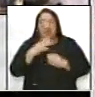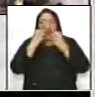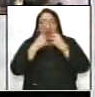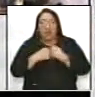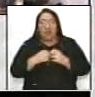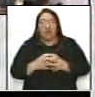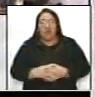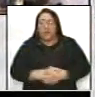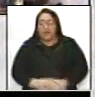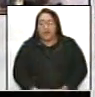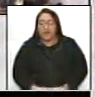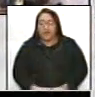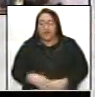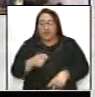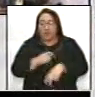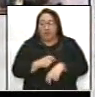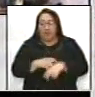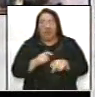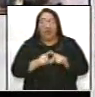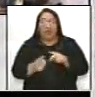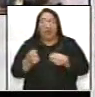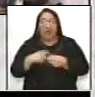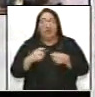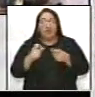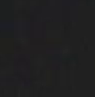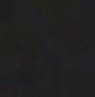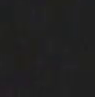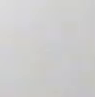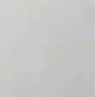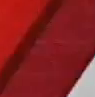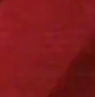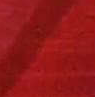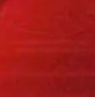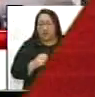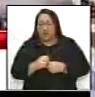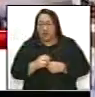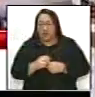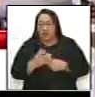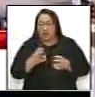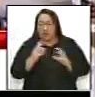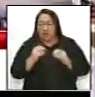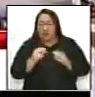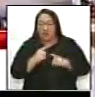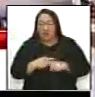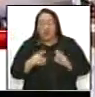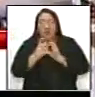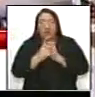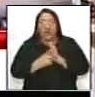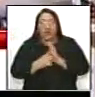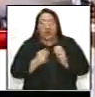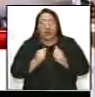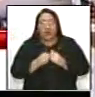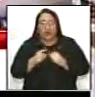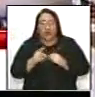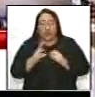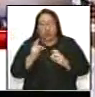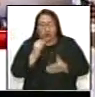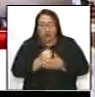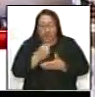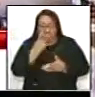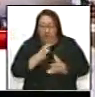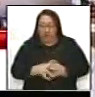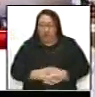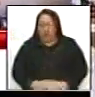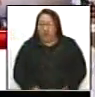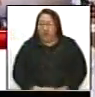en donde en estos momentos está participando la congresista Lourdes Alcorta, en donde se van a ver también dictámenes con recomendación de aprobación. Adelante.